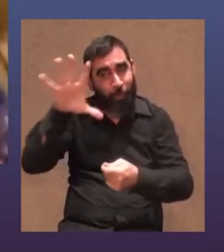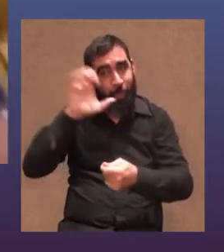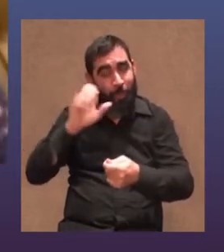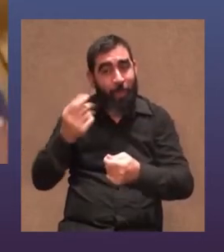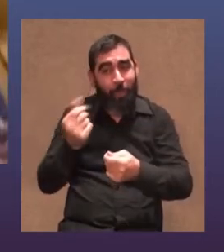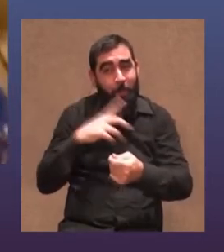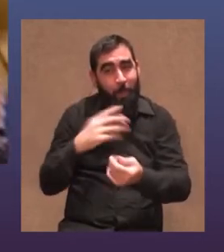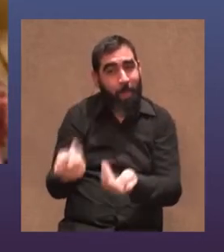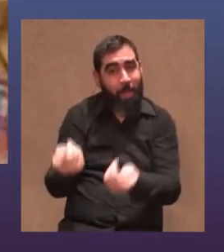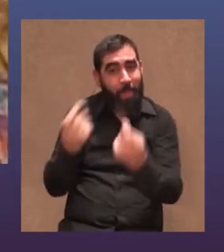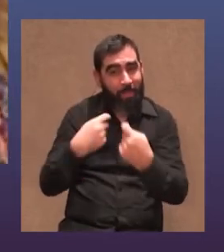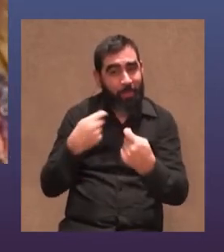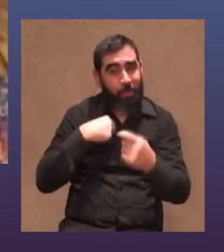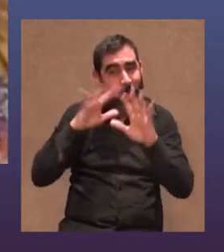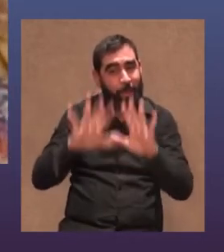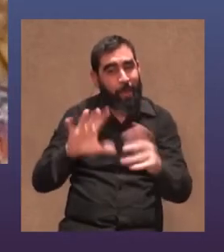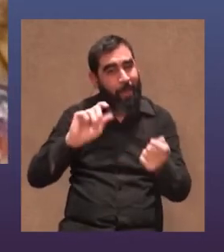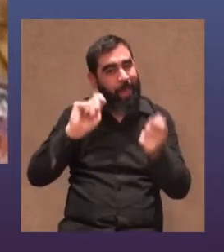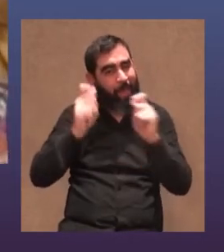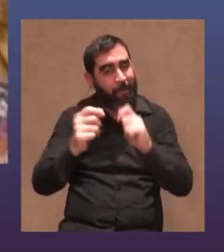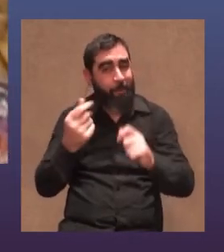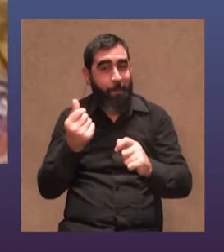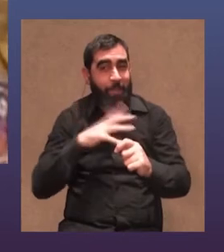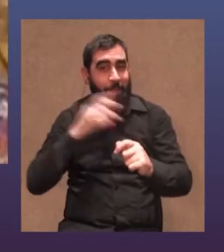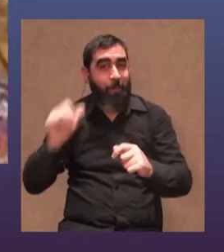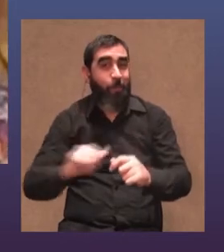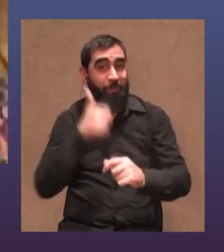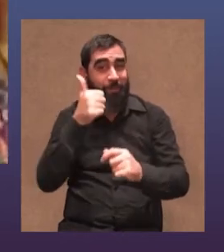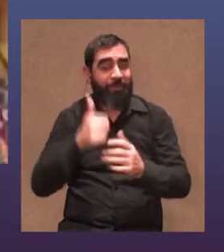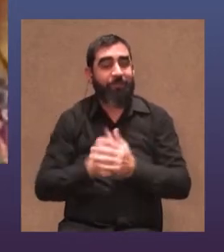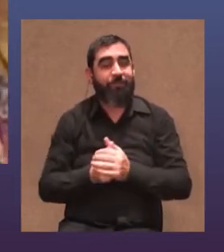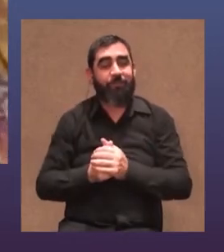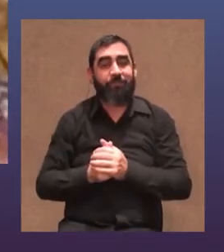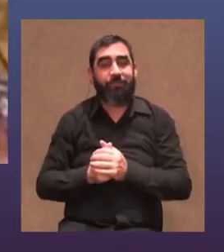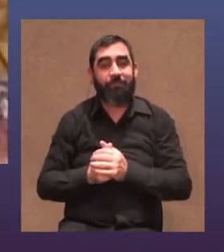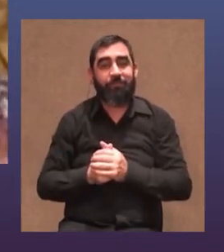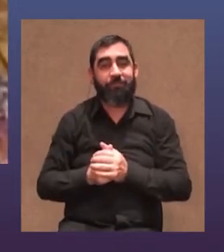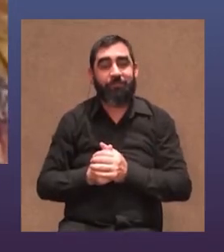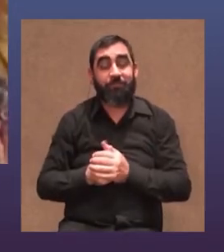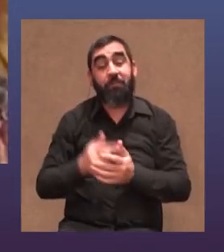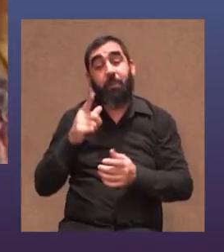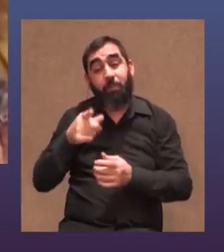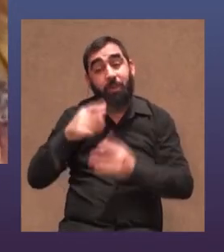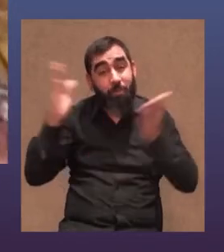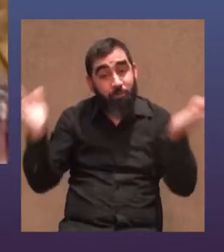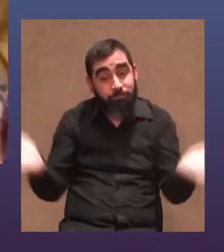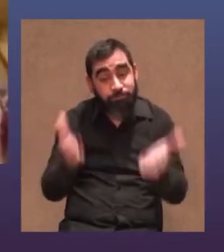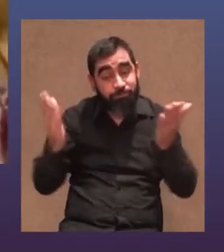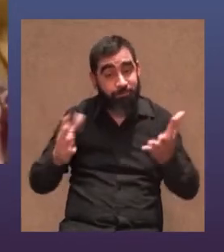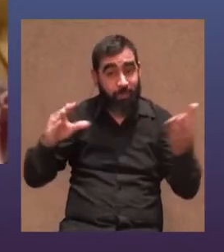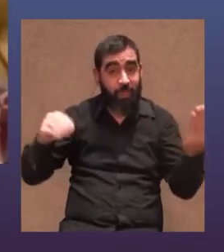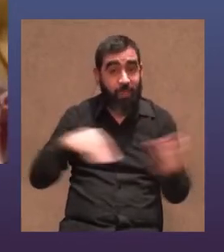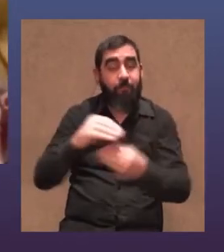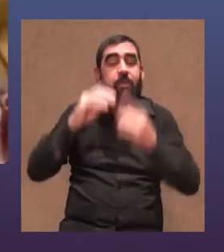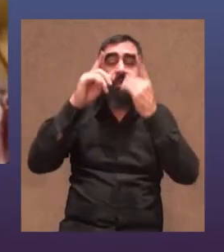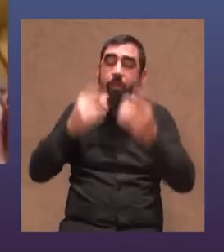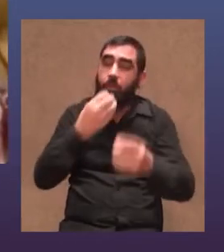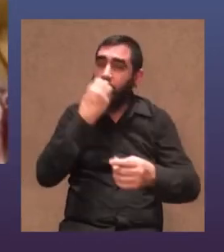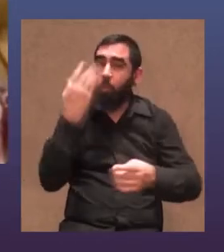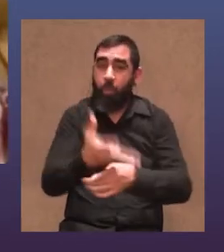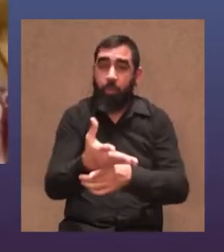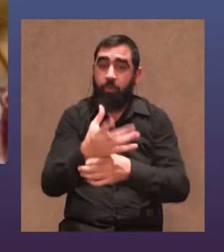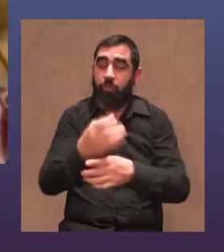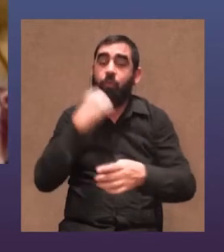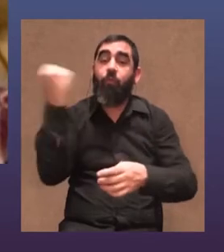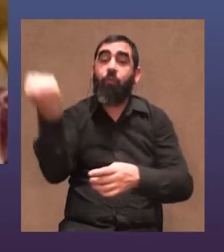que fue cambiando. Bien, eso es bueno, pero digo, viste, la motivación como un sostén es